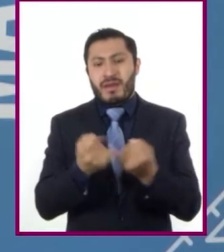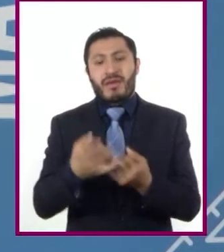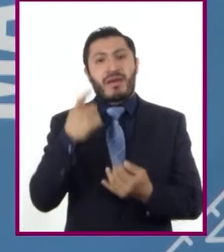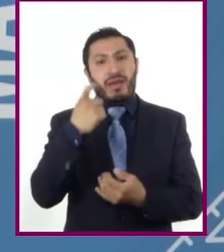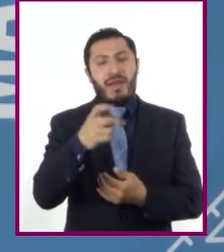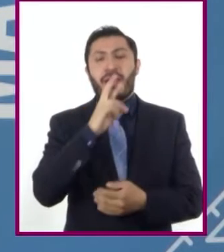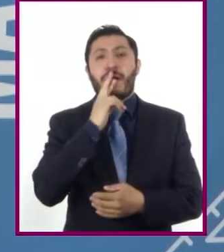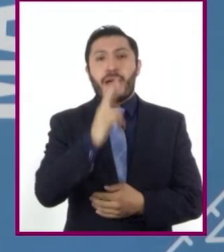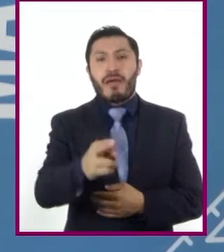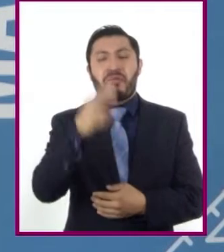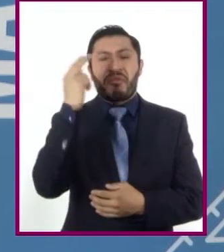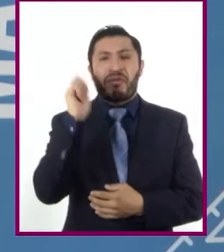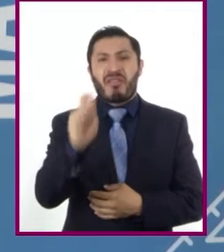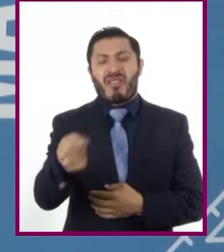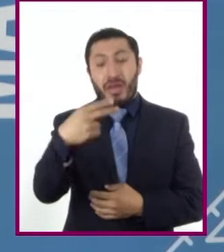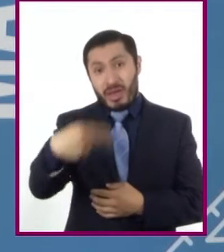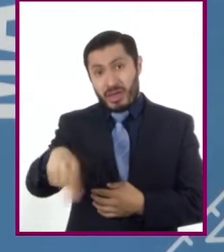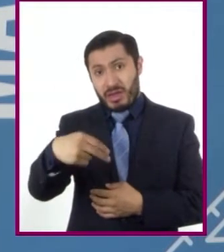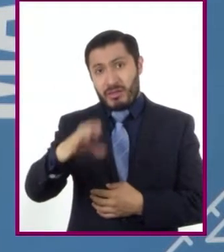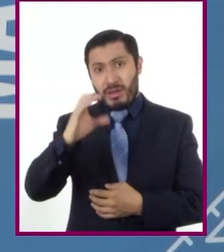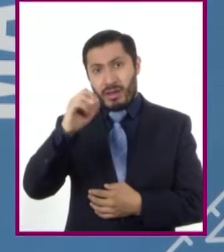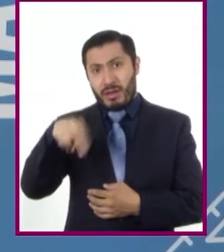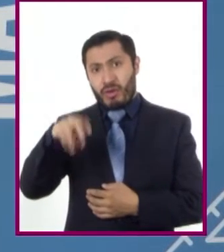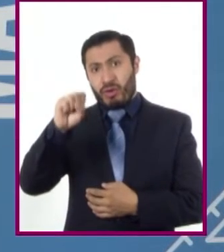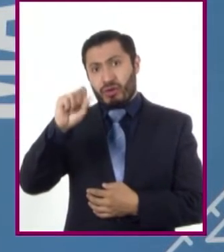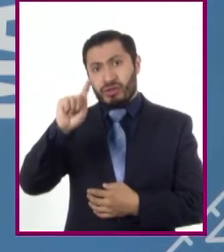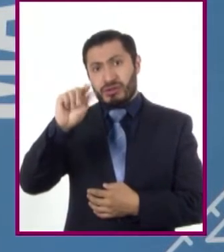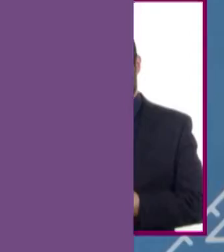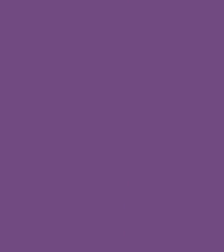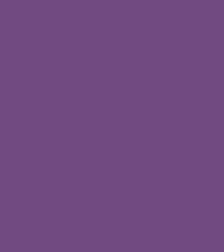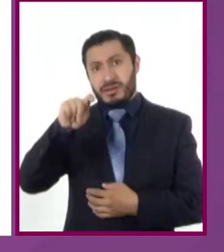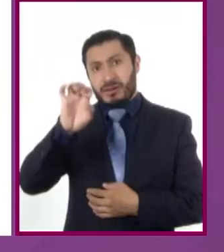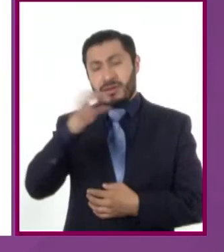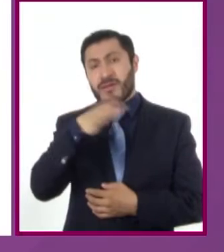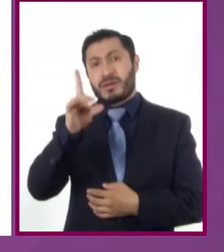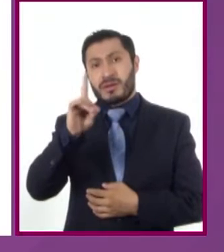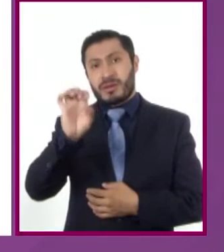este resultado se le llama constante de proporcionalidad.